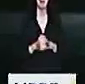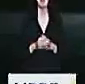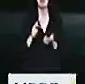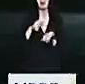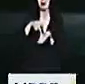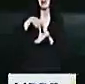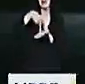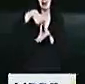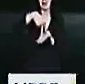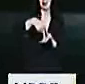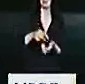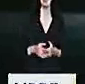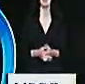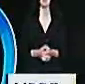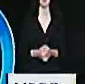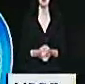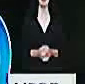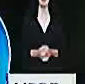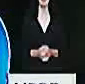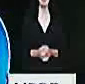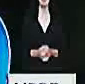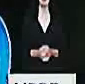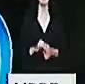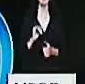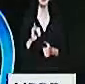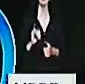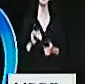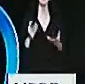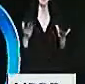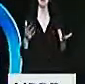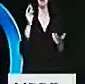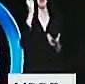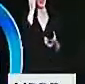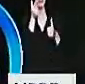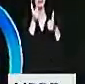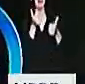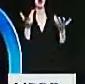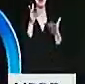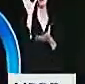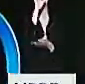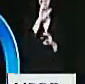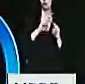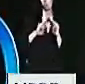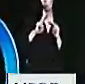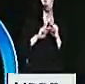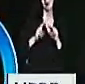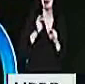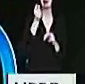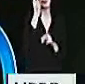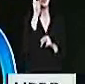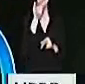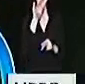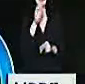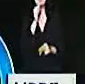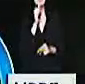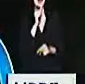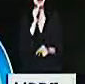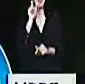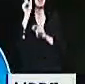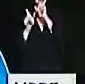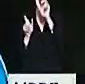la presencialidad. Sí. May, ahora, para entender bien o proponer y buscar soluciones, entendamos bien el diagnóstico. ¿Por qué hay falta de especialistas,